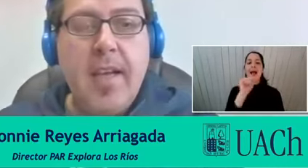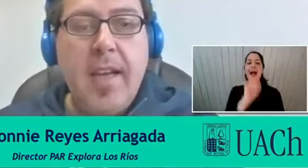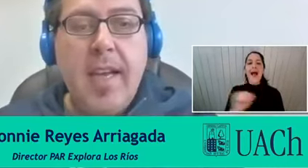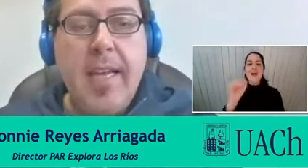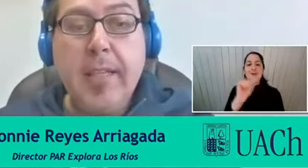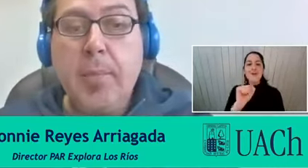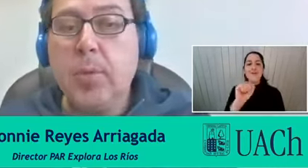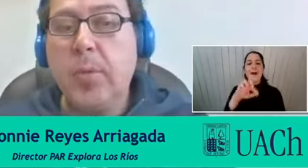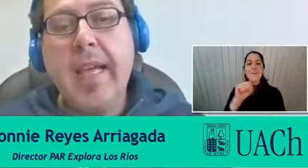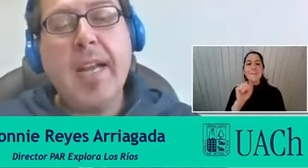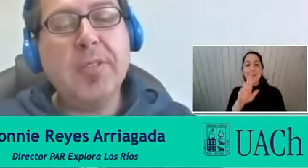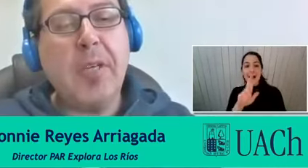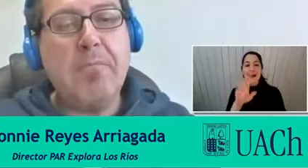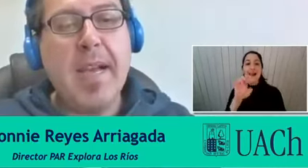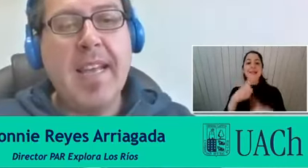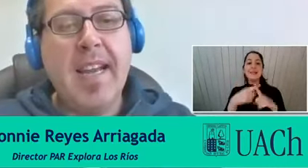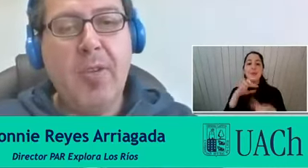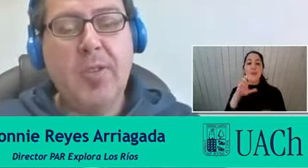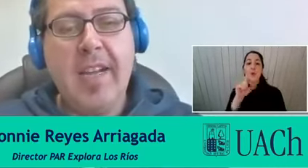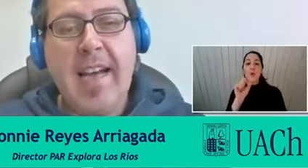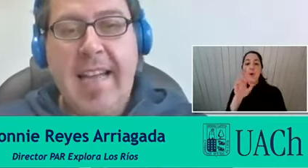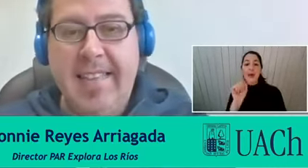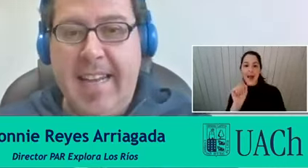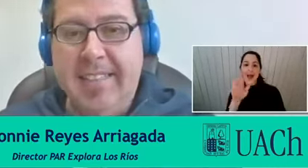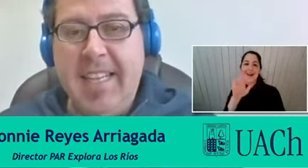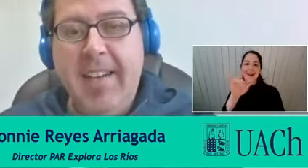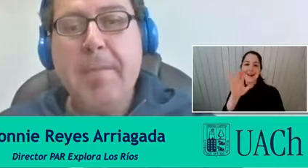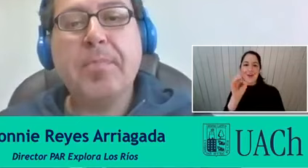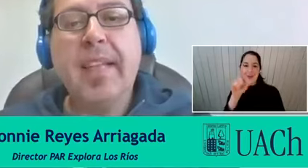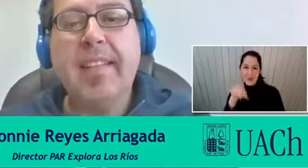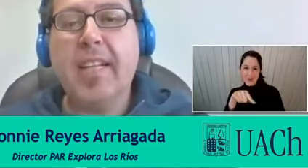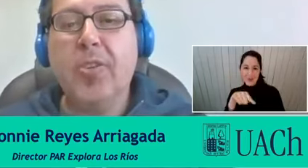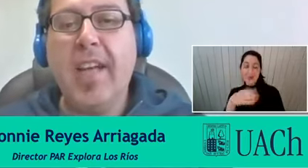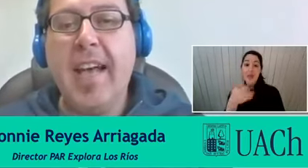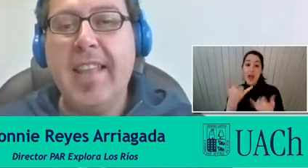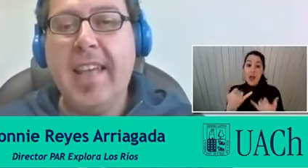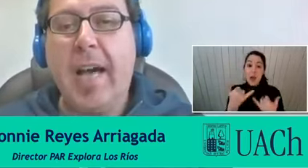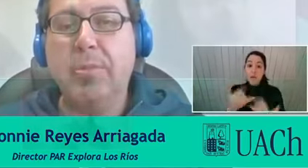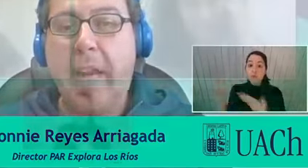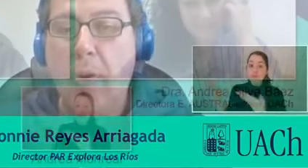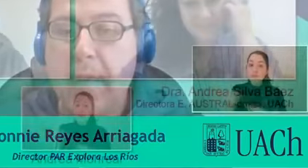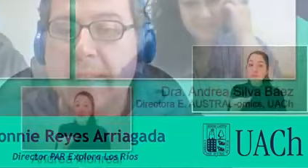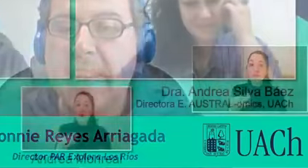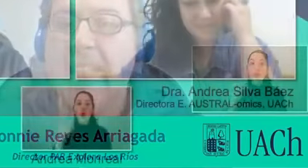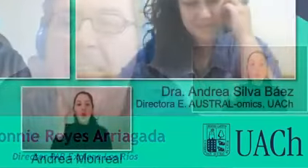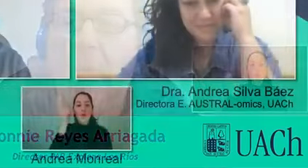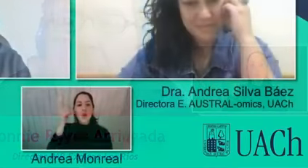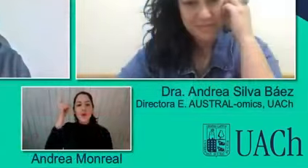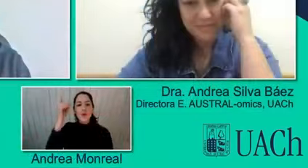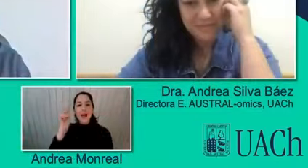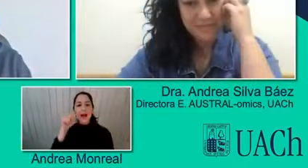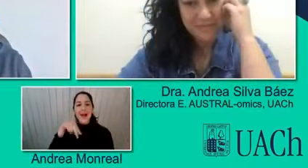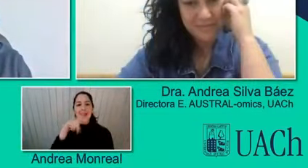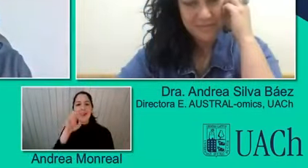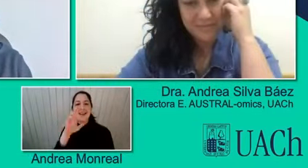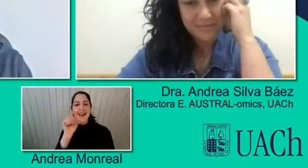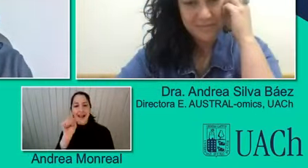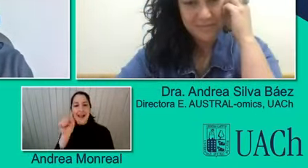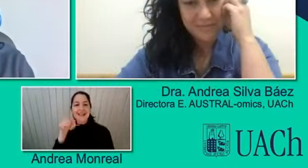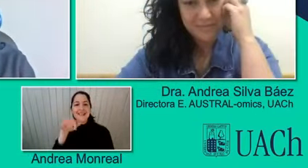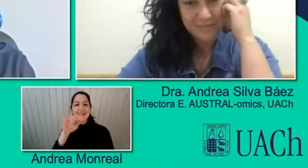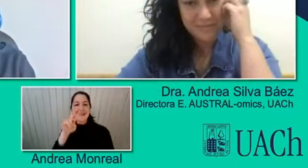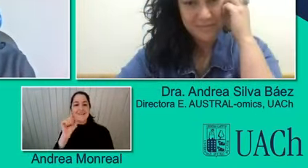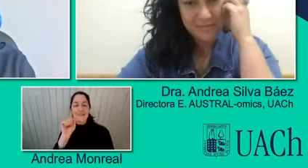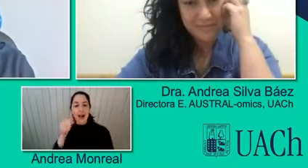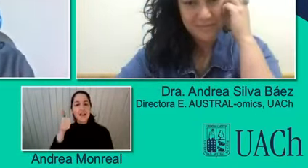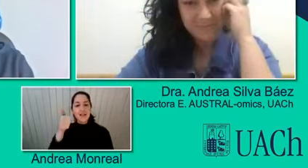@panexploraríos. En esta oportunidad nos acompaña la doctora Andrea Silva, directora de Australomics de la Universidad Austral de